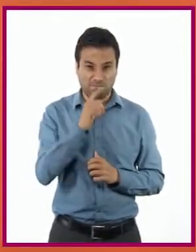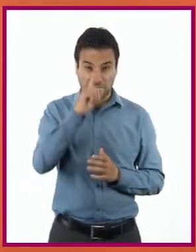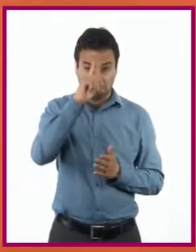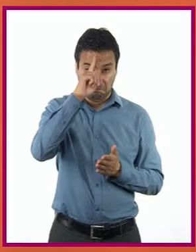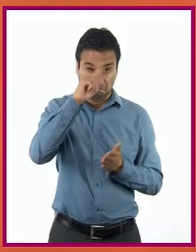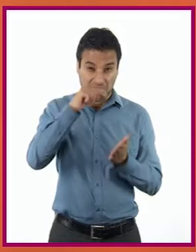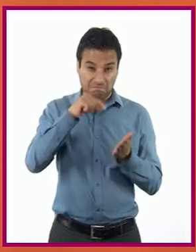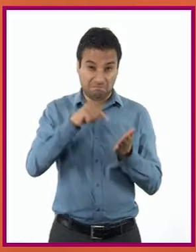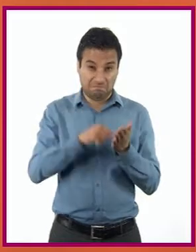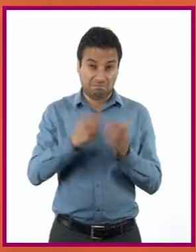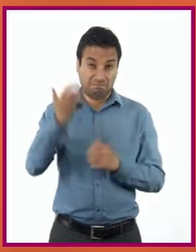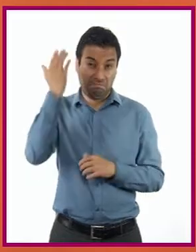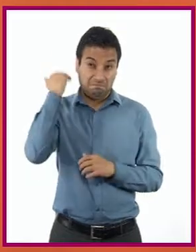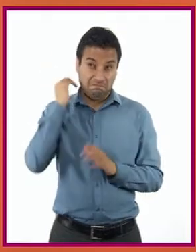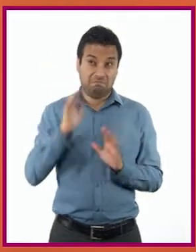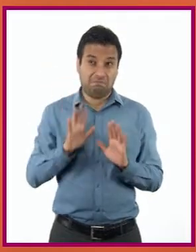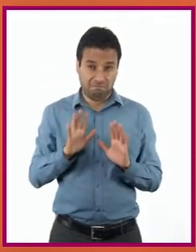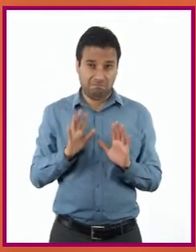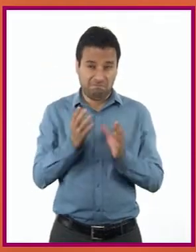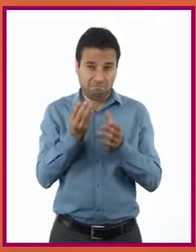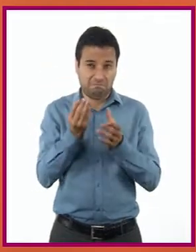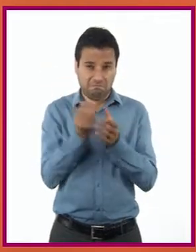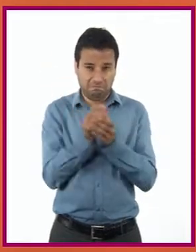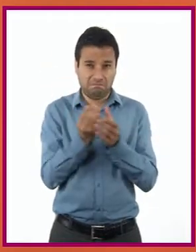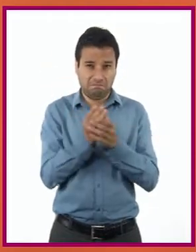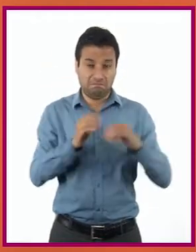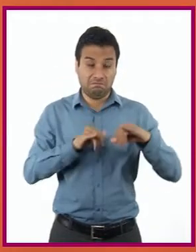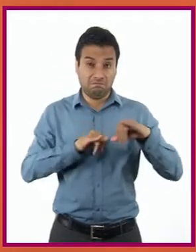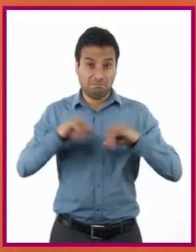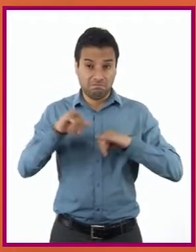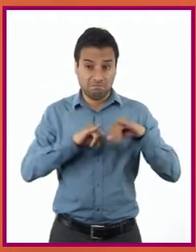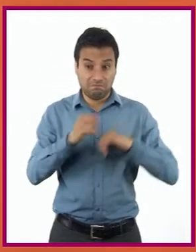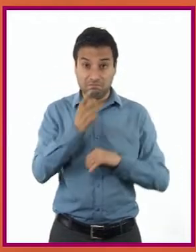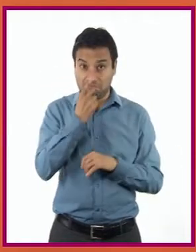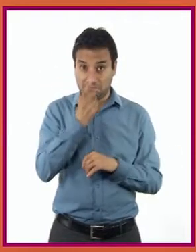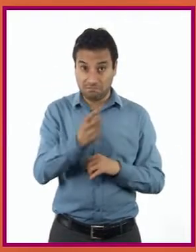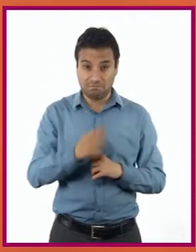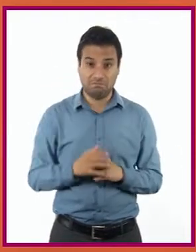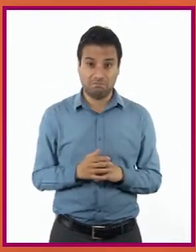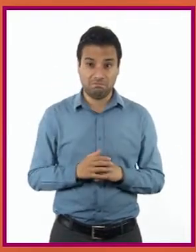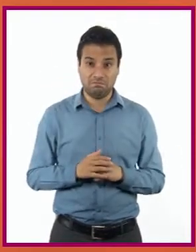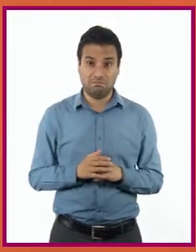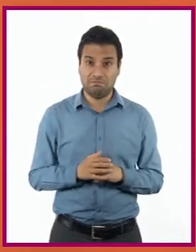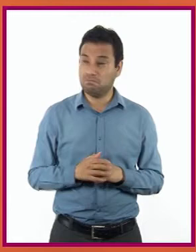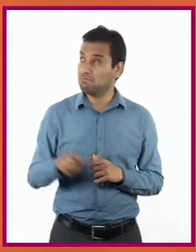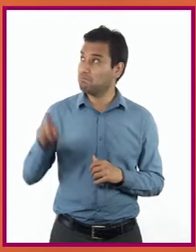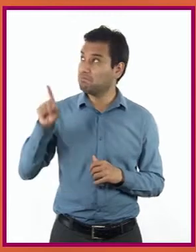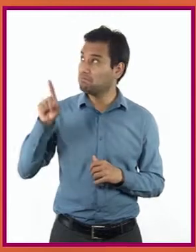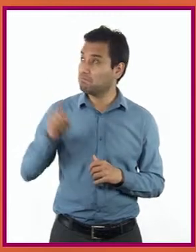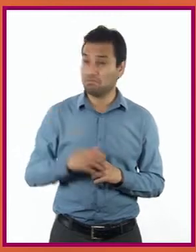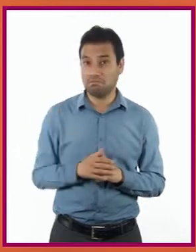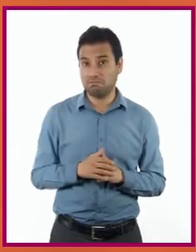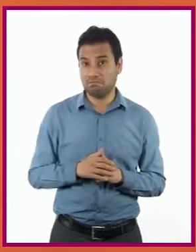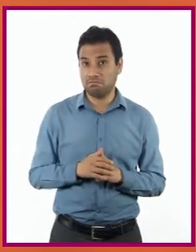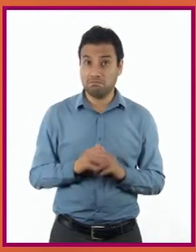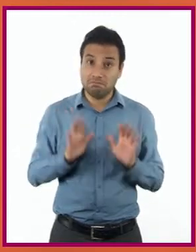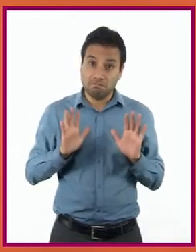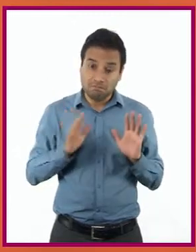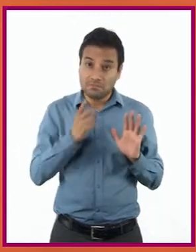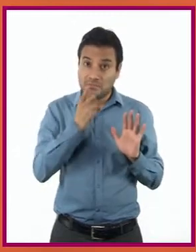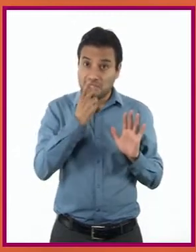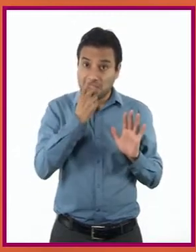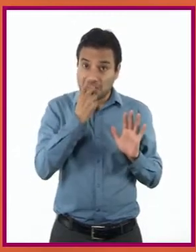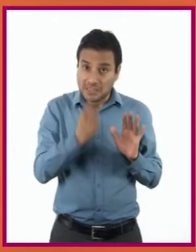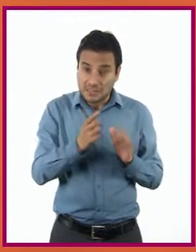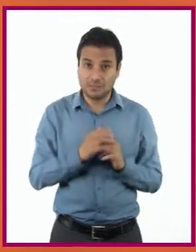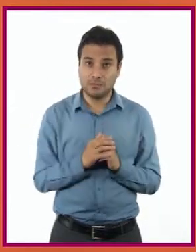recuerdo que en mis sesiones de geografía decíamos redonda y achatada por los polos. Creo que